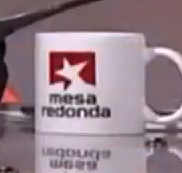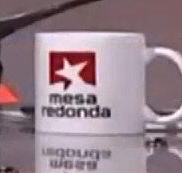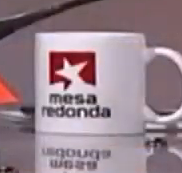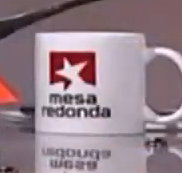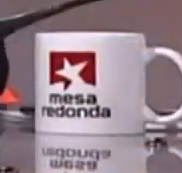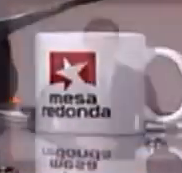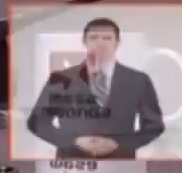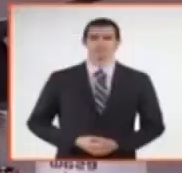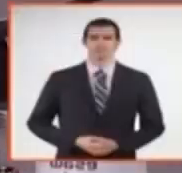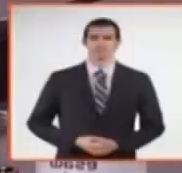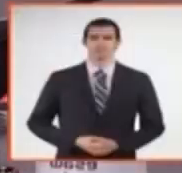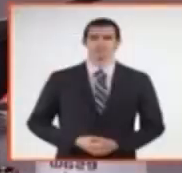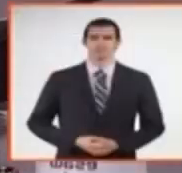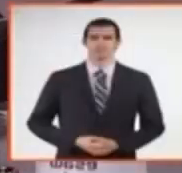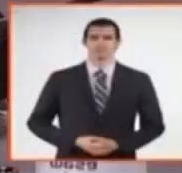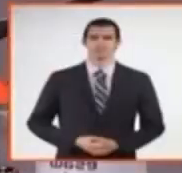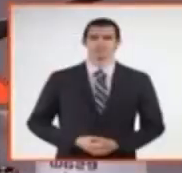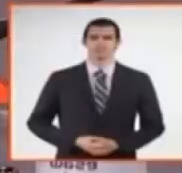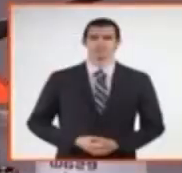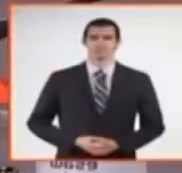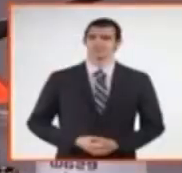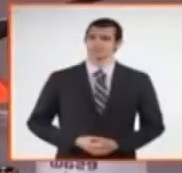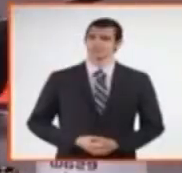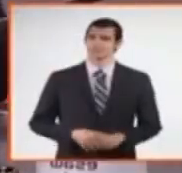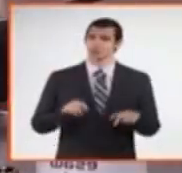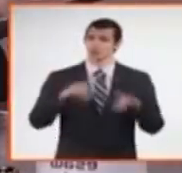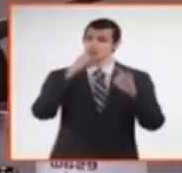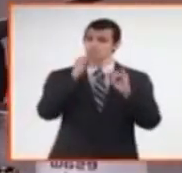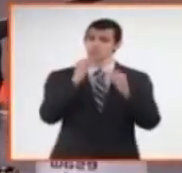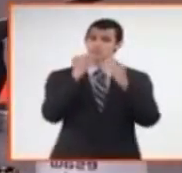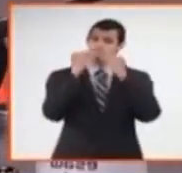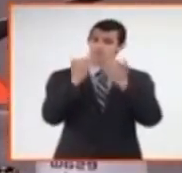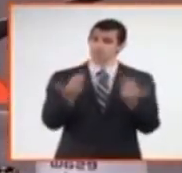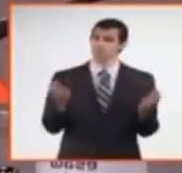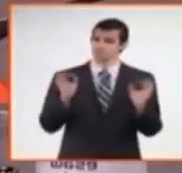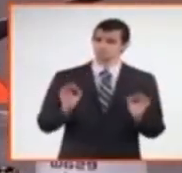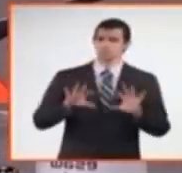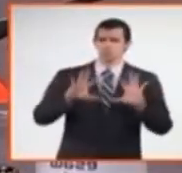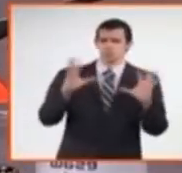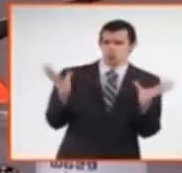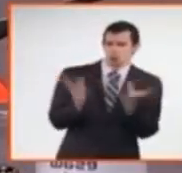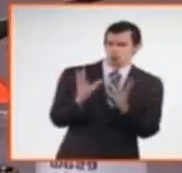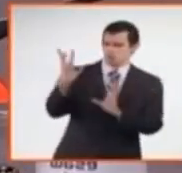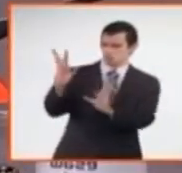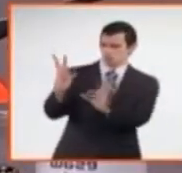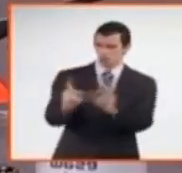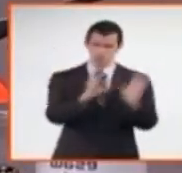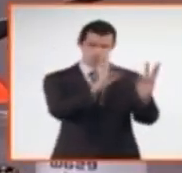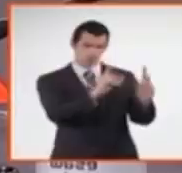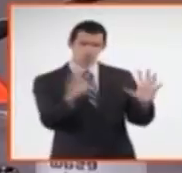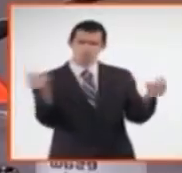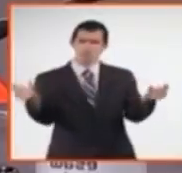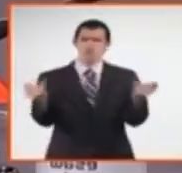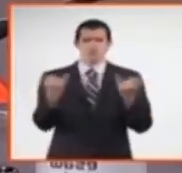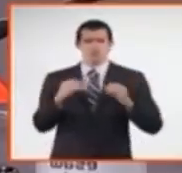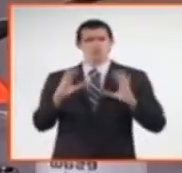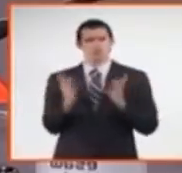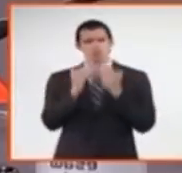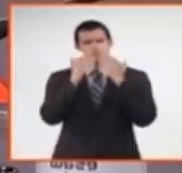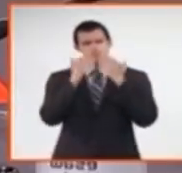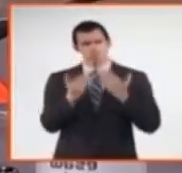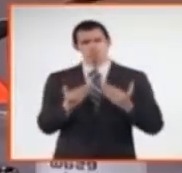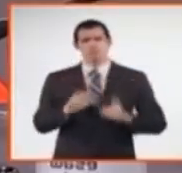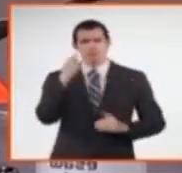bueno se han dado hoy informaciones importantes resultados importantes que muestran el valor de las vacunas